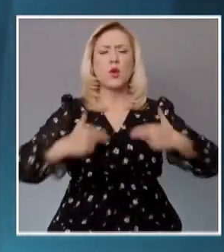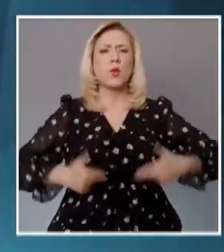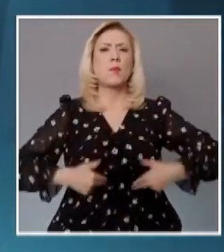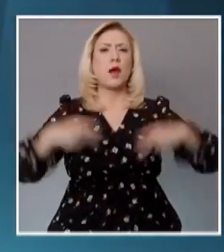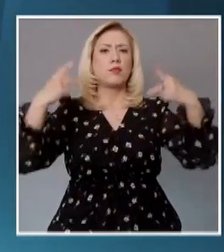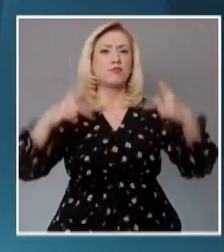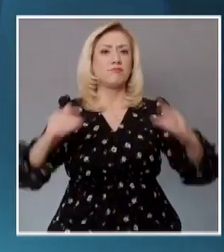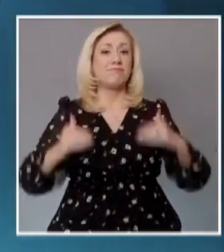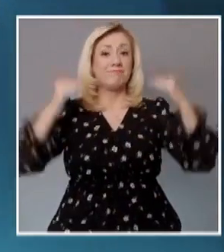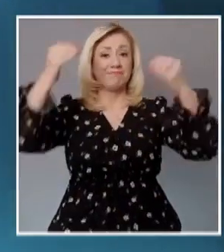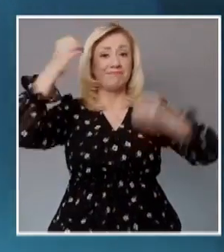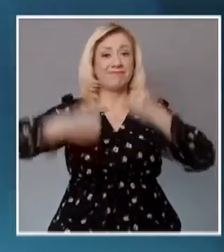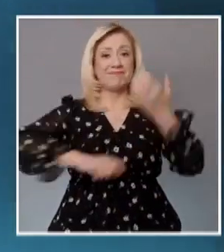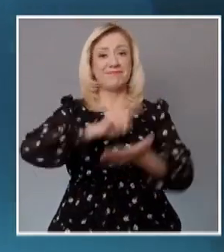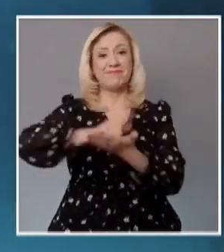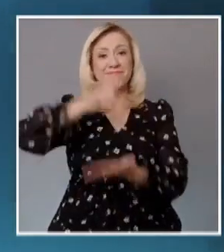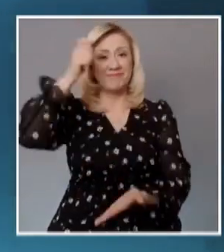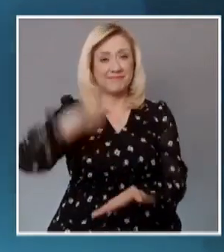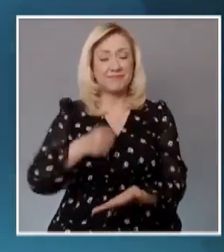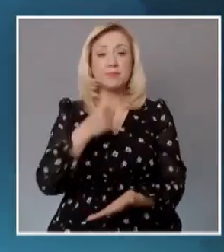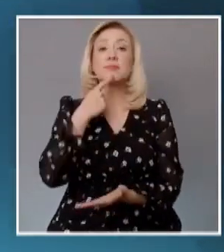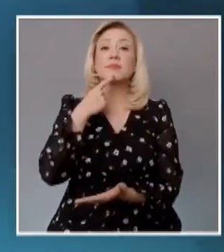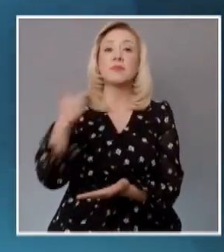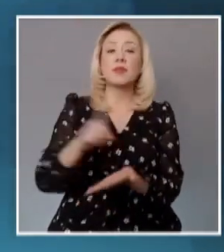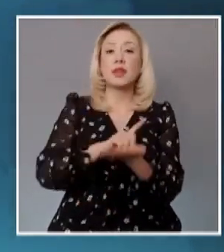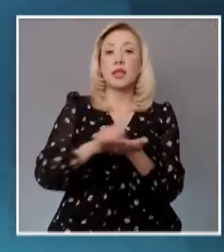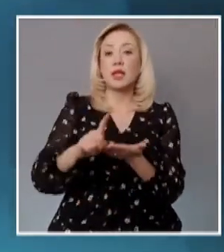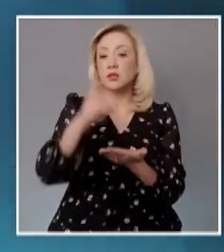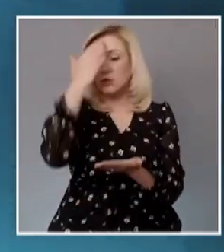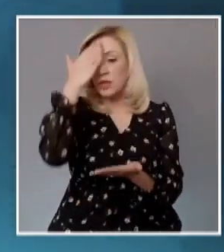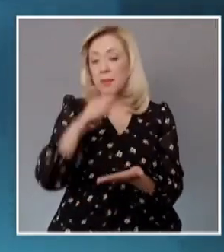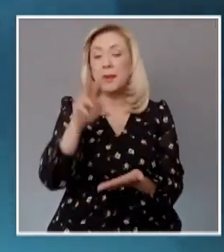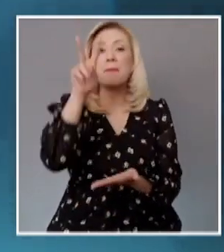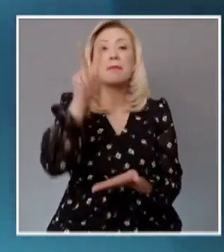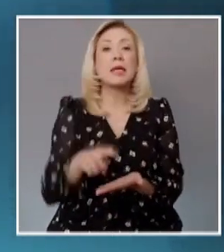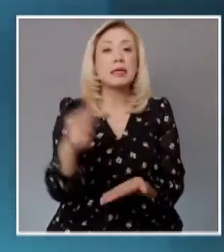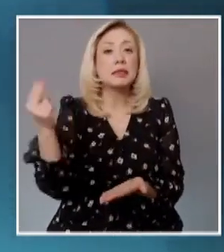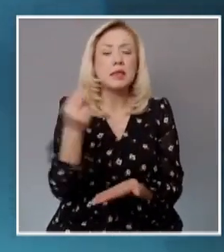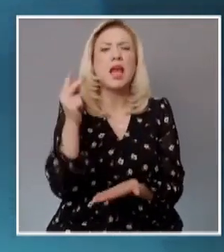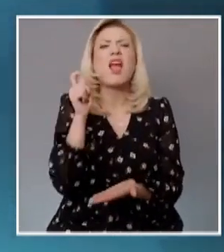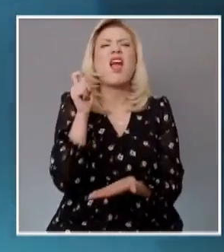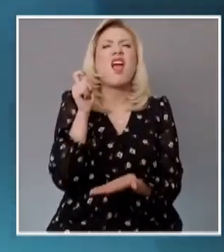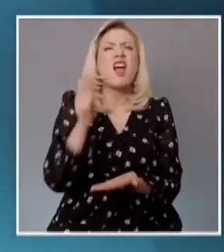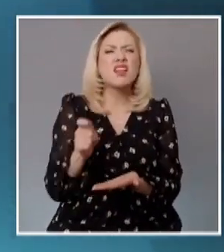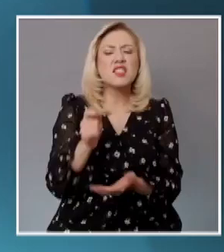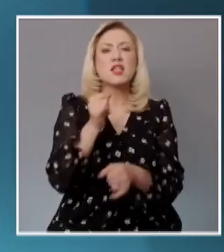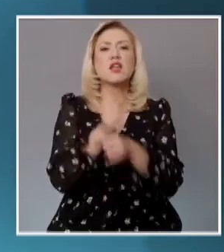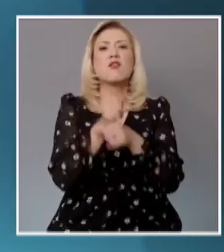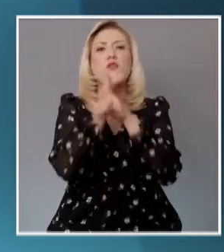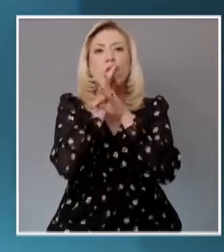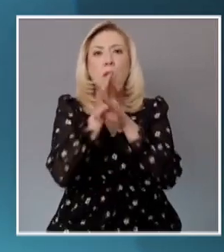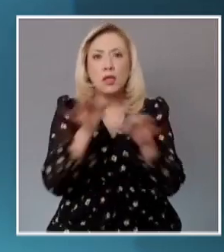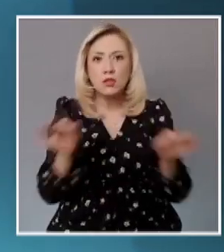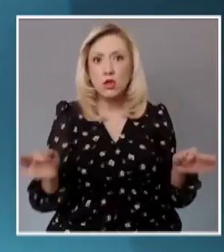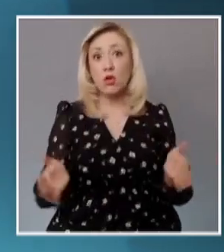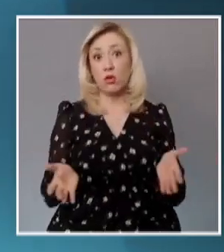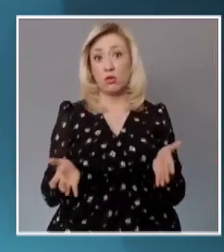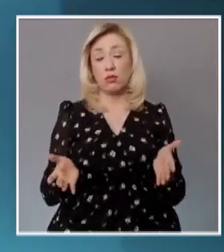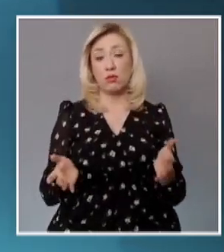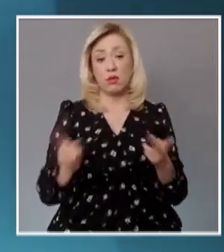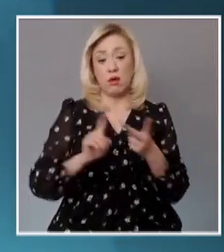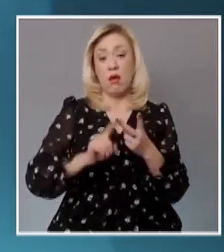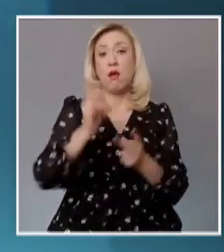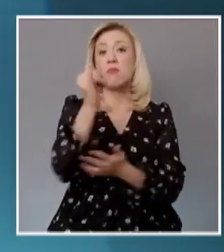tribunal. Señala que el derecho a la verdad se relaciona con el acceso a la información y a una investigación efectiva de los